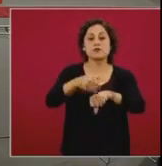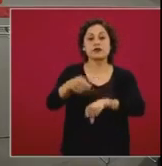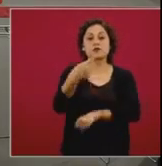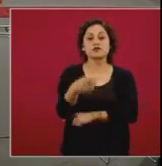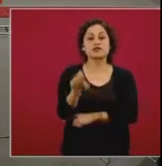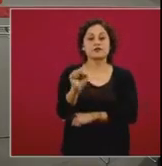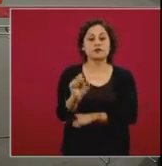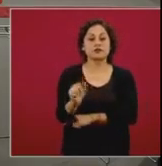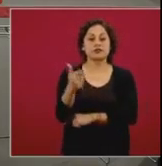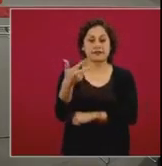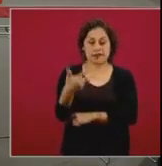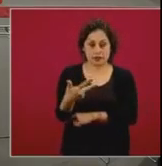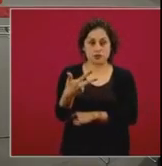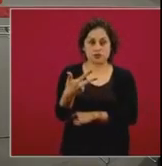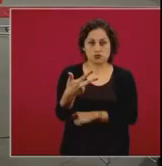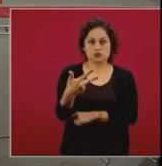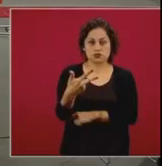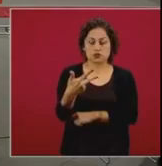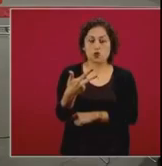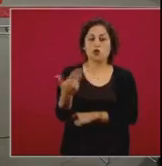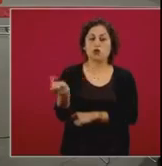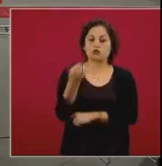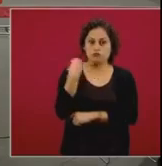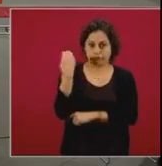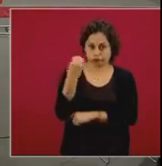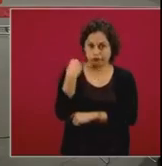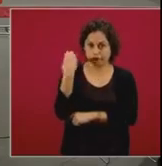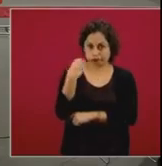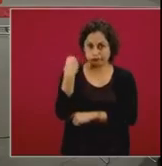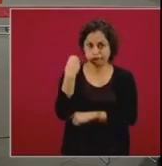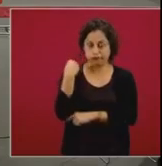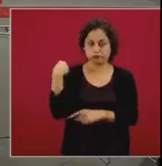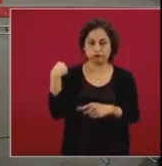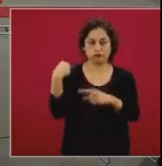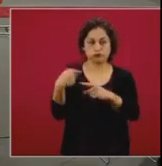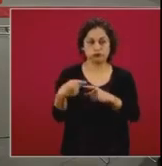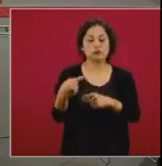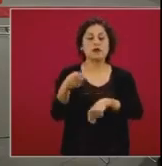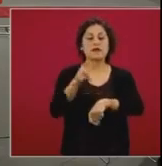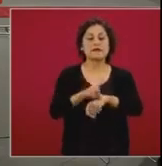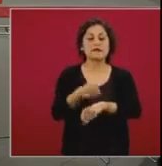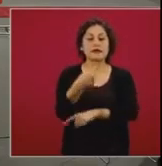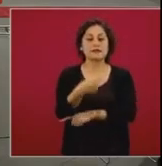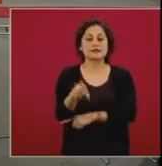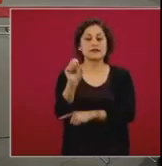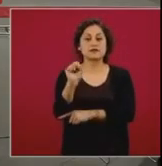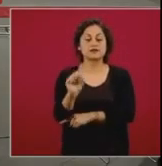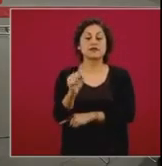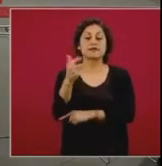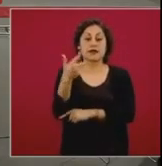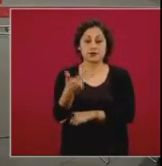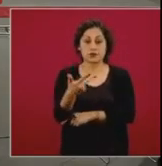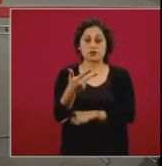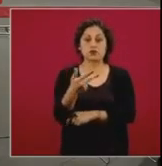la conferencia vespertina número 255, el día 168 de la nueva normalidad,